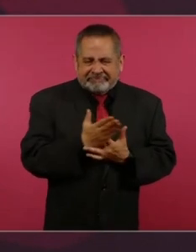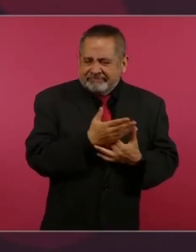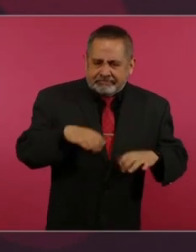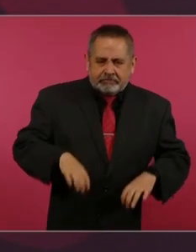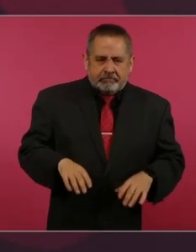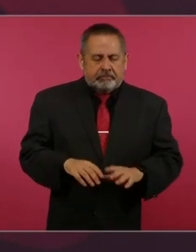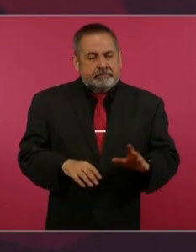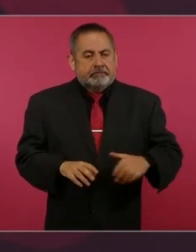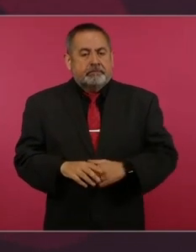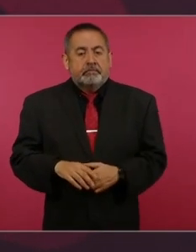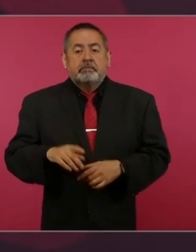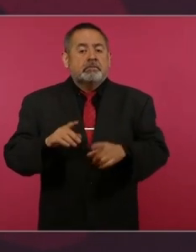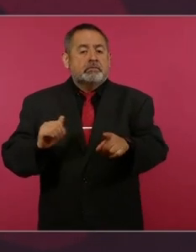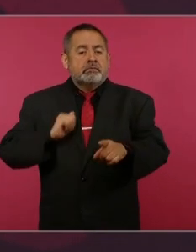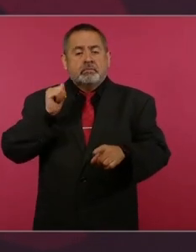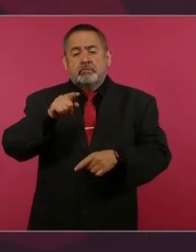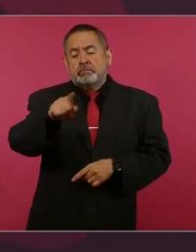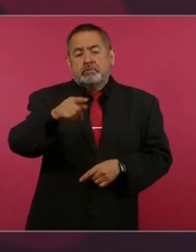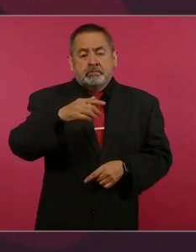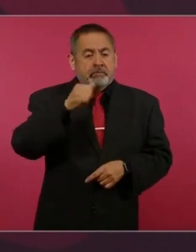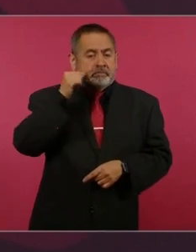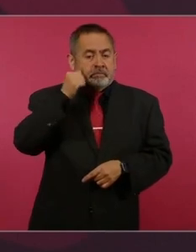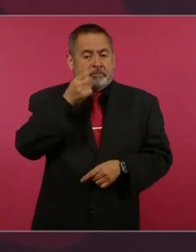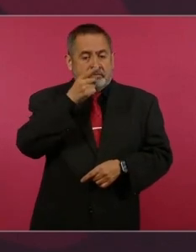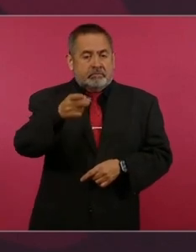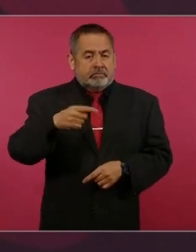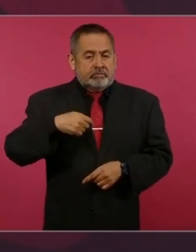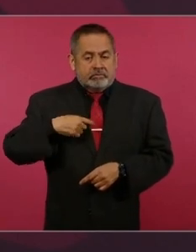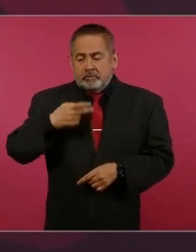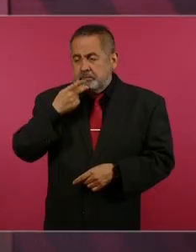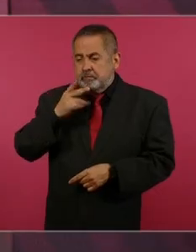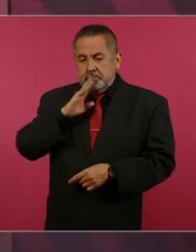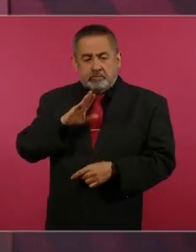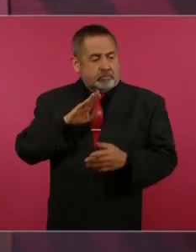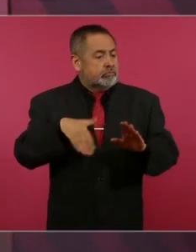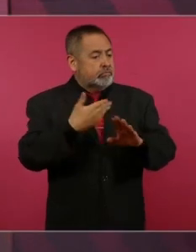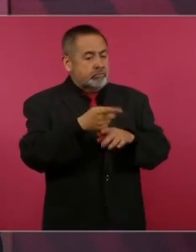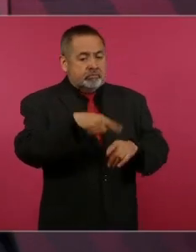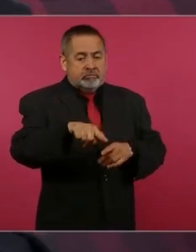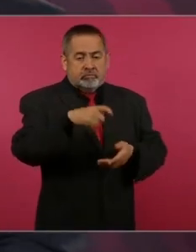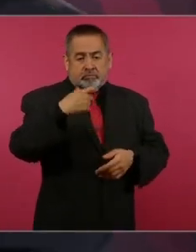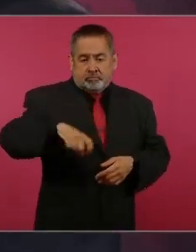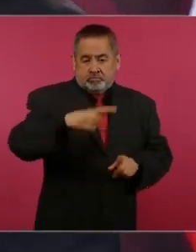Y aquí aprovecho porque alguien dijo ayer de que yo hablo mal de la clase media. No,